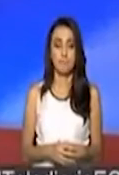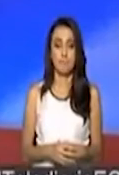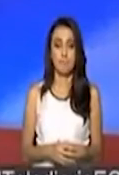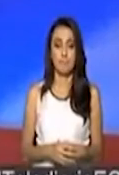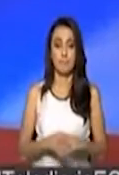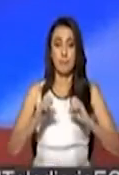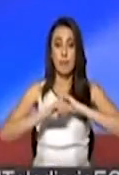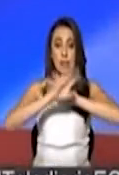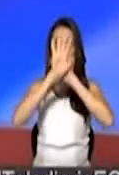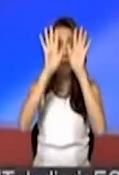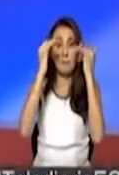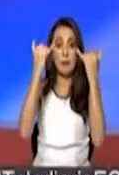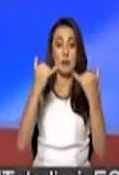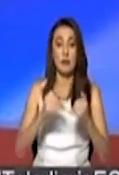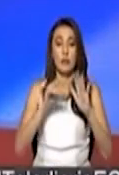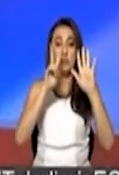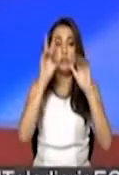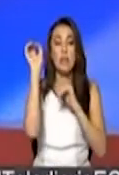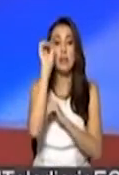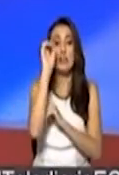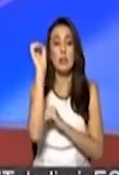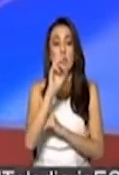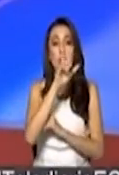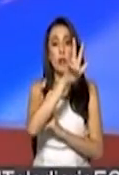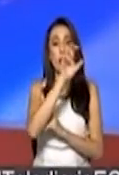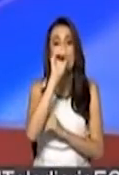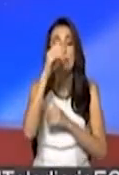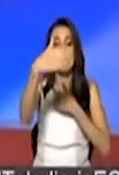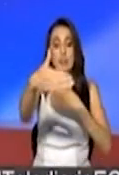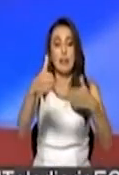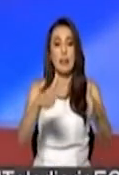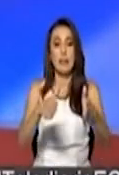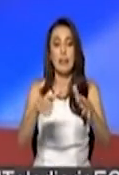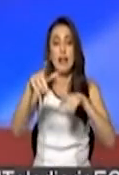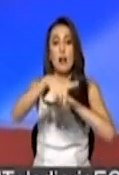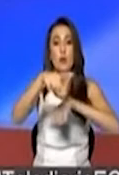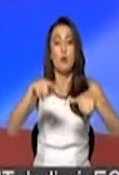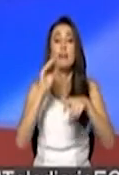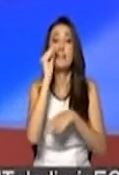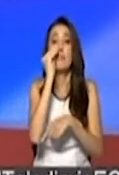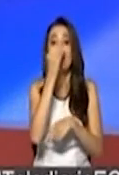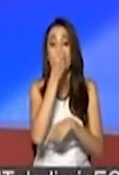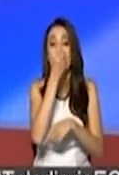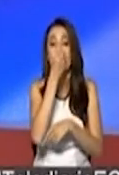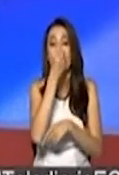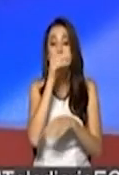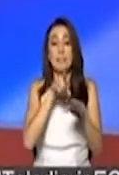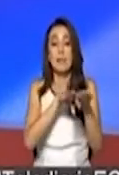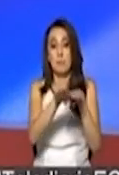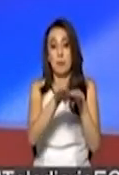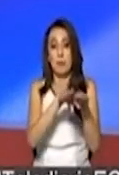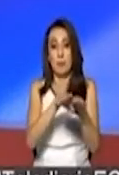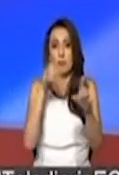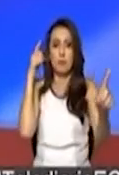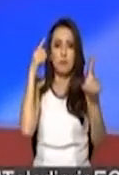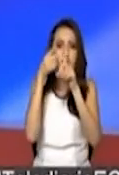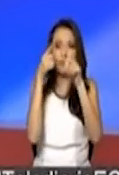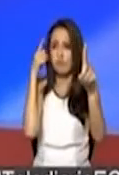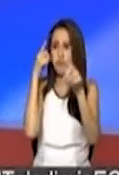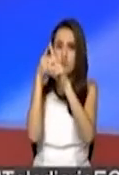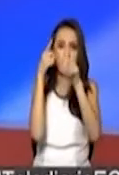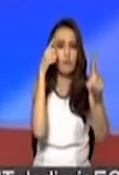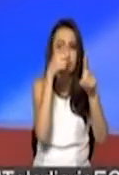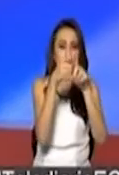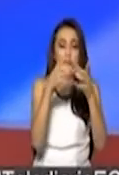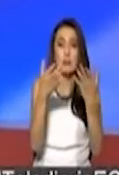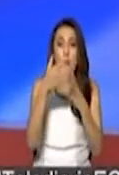En la mañana de este 7 de octubre, 30 fincas de flores de Cotopaxi e Imbabura fueron atacadas por manifestantes y la empresa de lácteos Parmalat